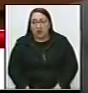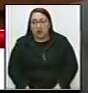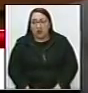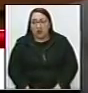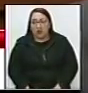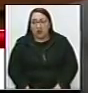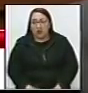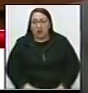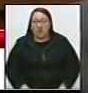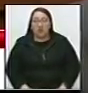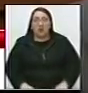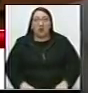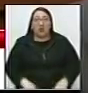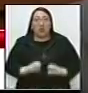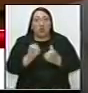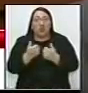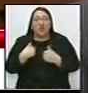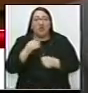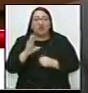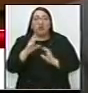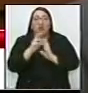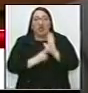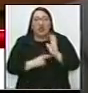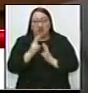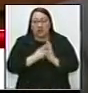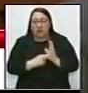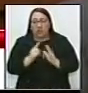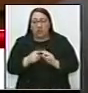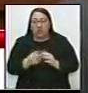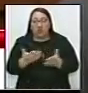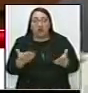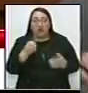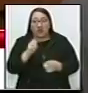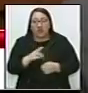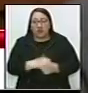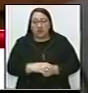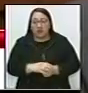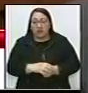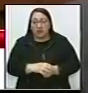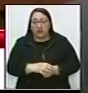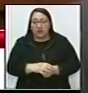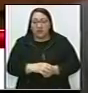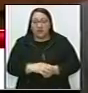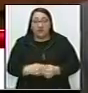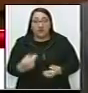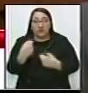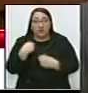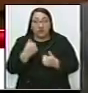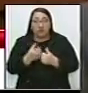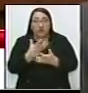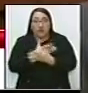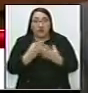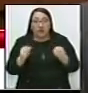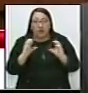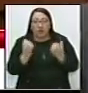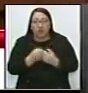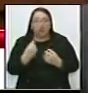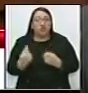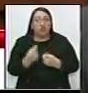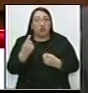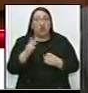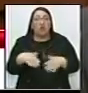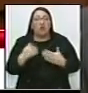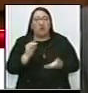Congreso tiene en su reglamento un precepto que dice que la facultad de la disolución del Congreso solo